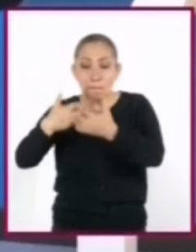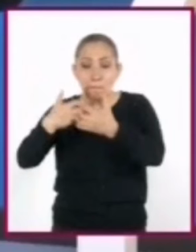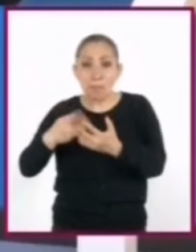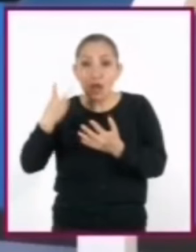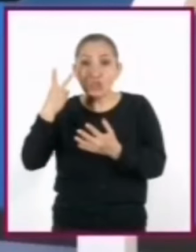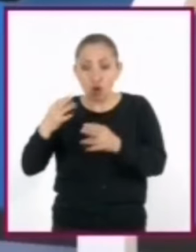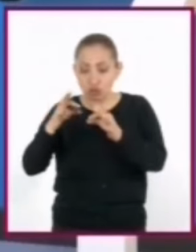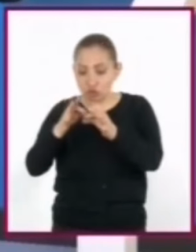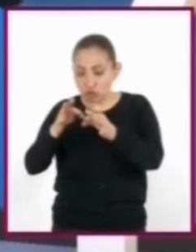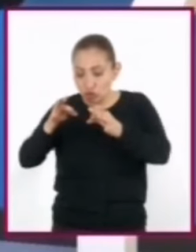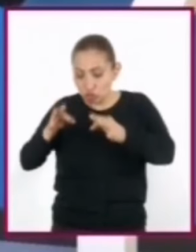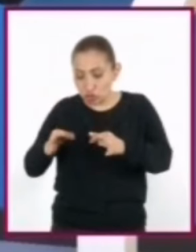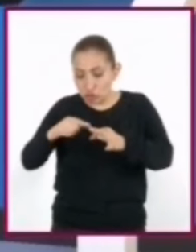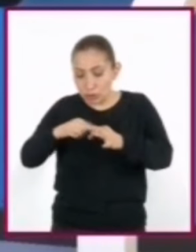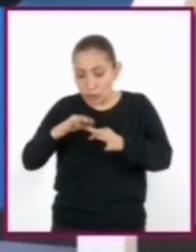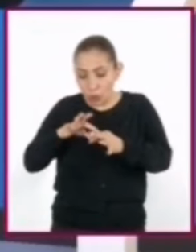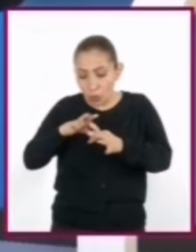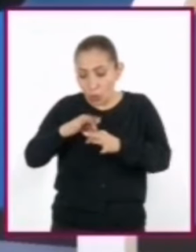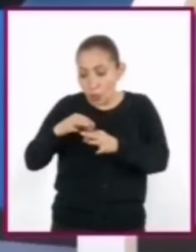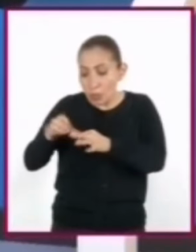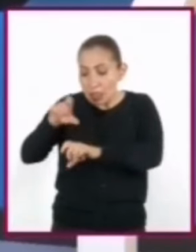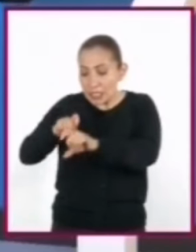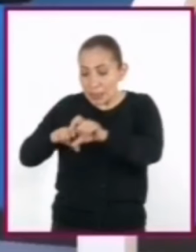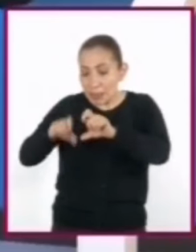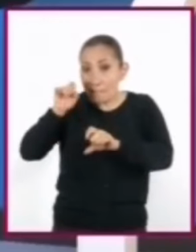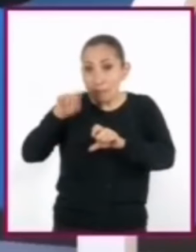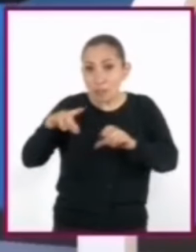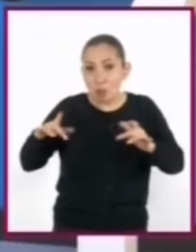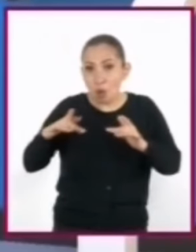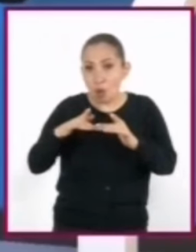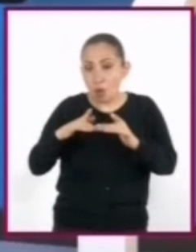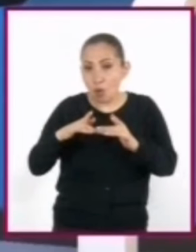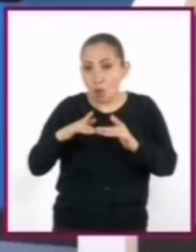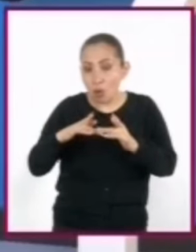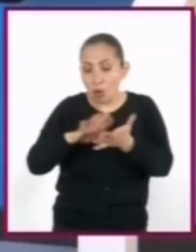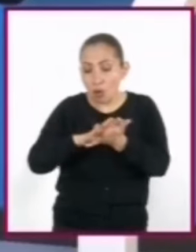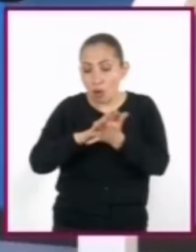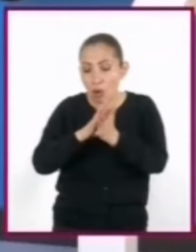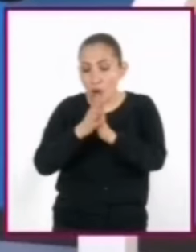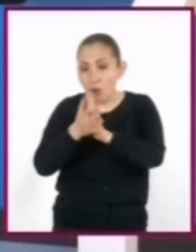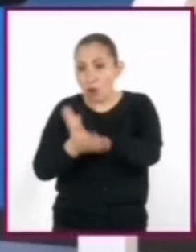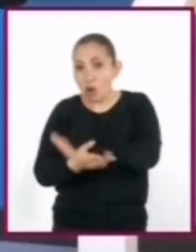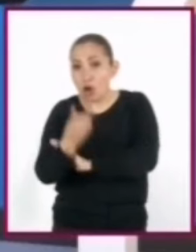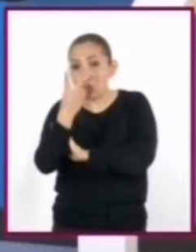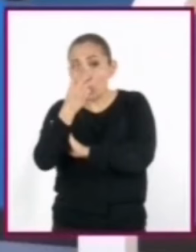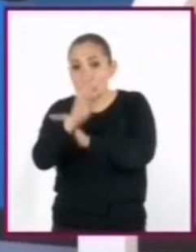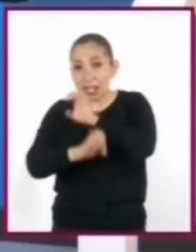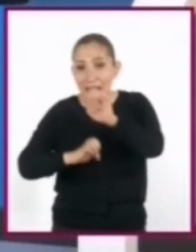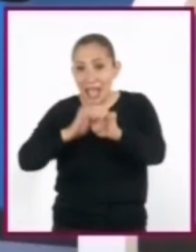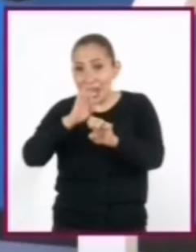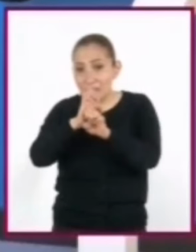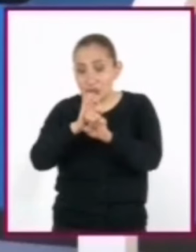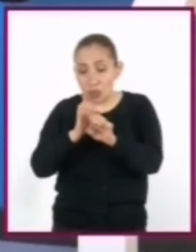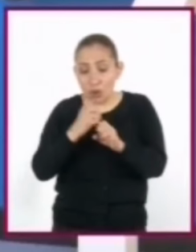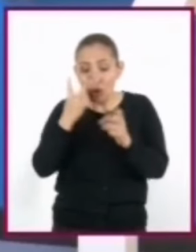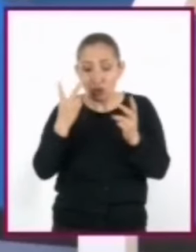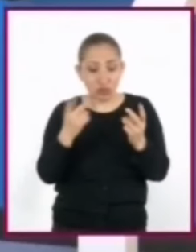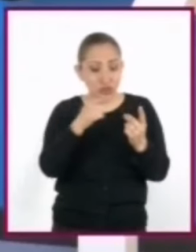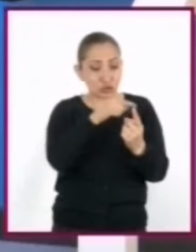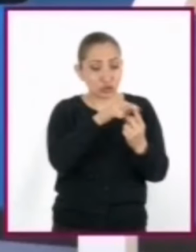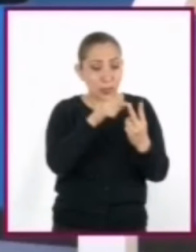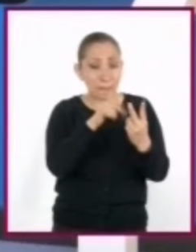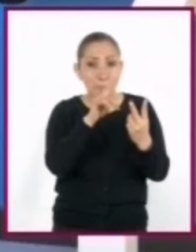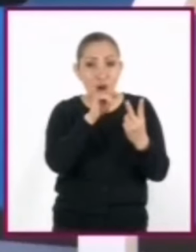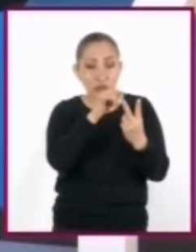de electrodos que reaccionan químicamente con este, liberando un par de electrones por cada partícula